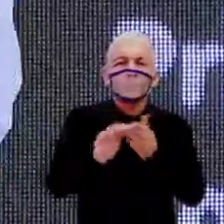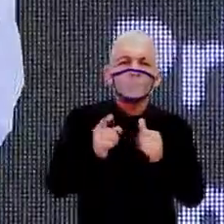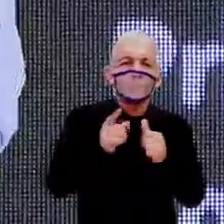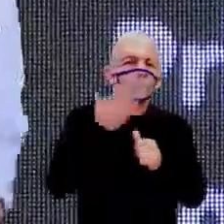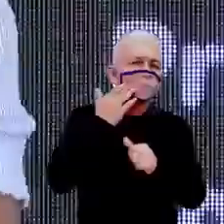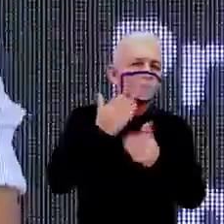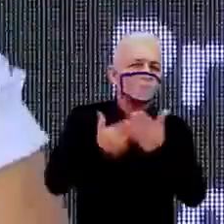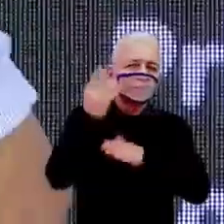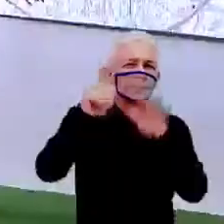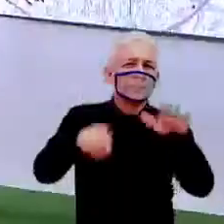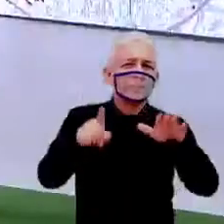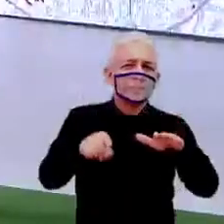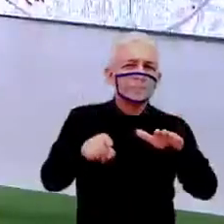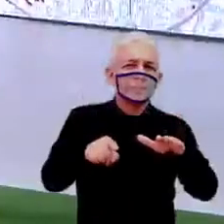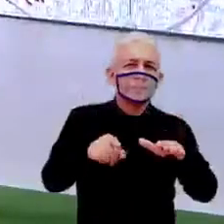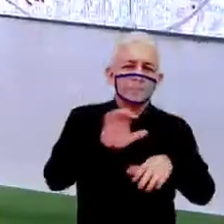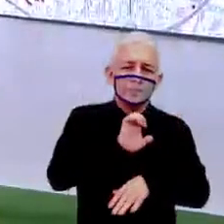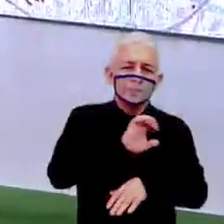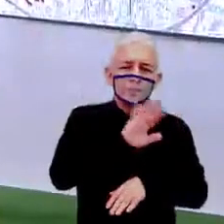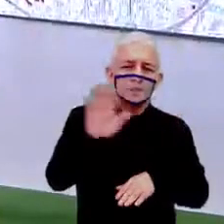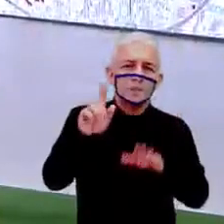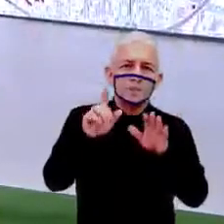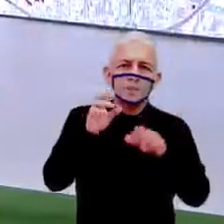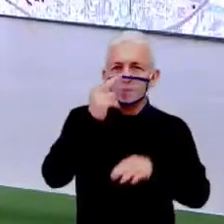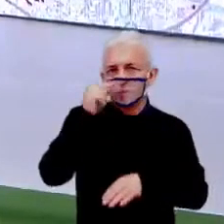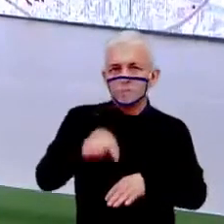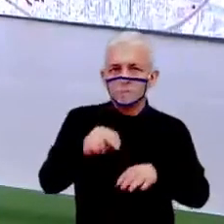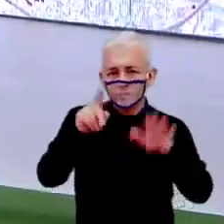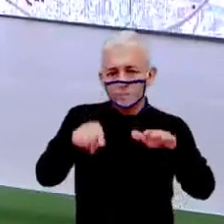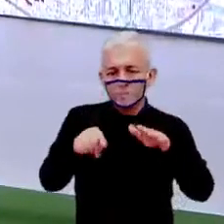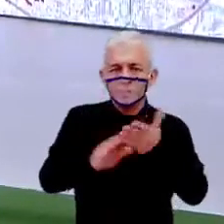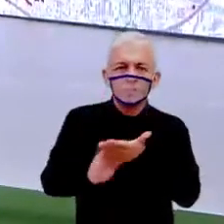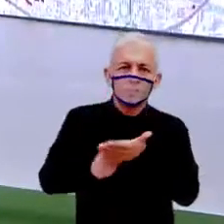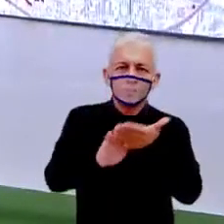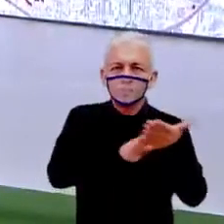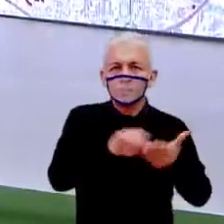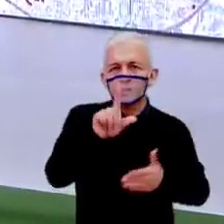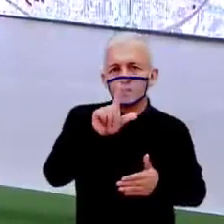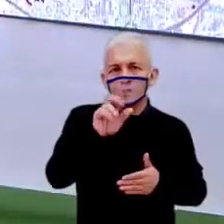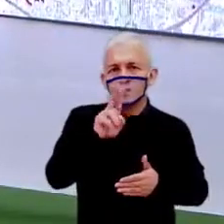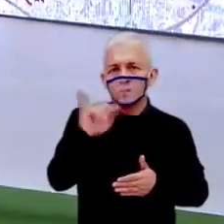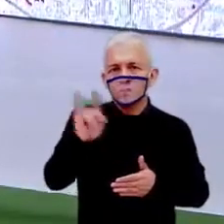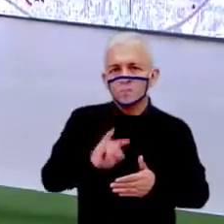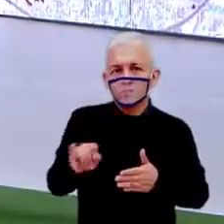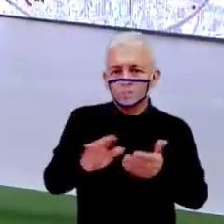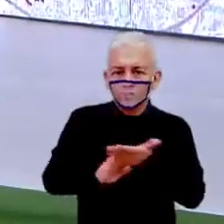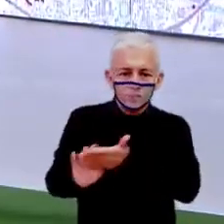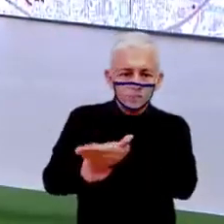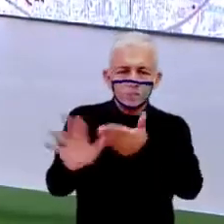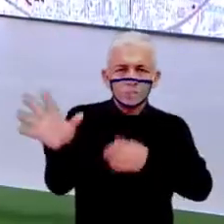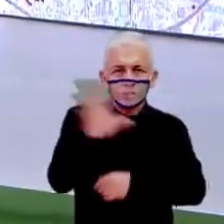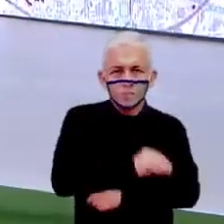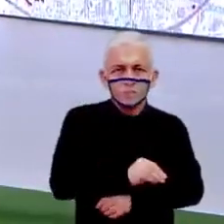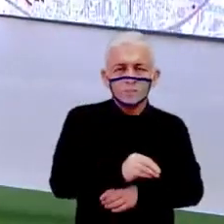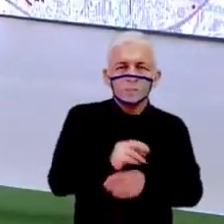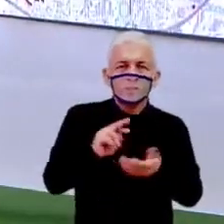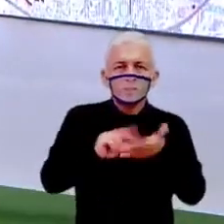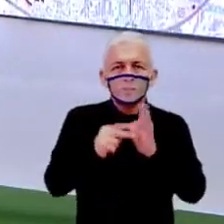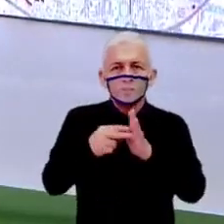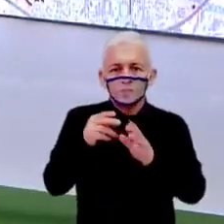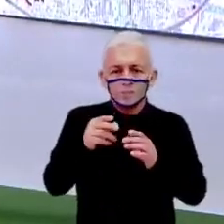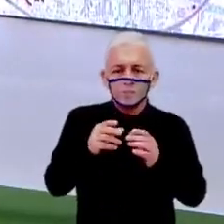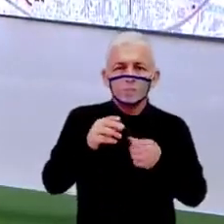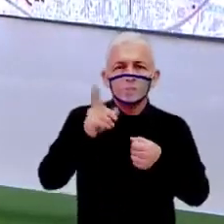semestre del otro año. Así es, alcalde. Es importante que en la transición hacia la ejecución de